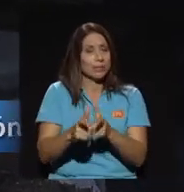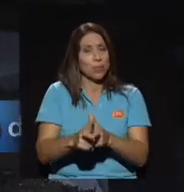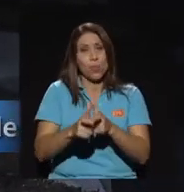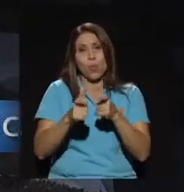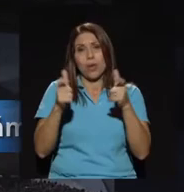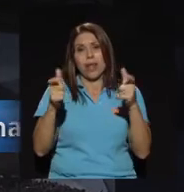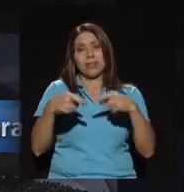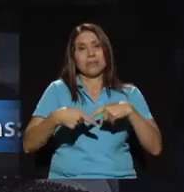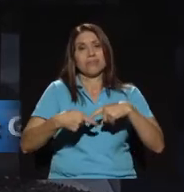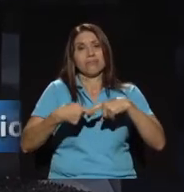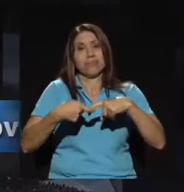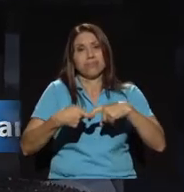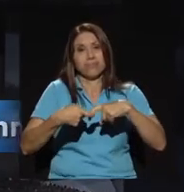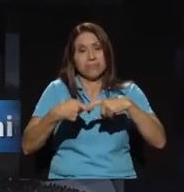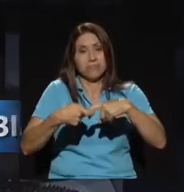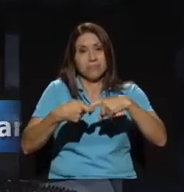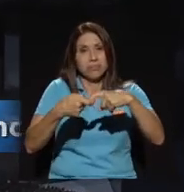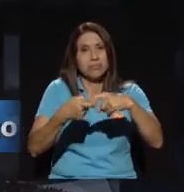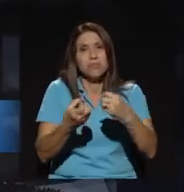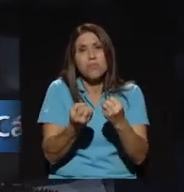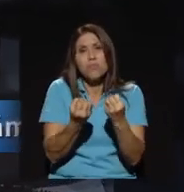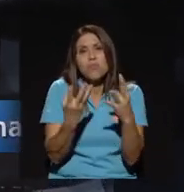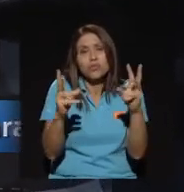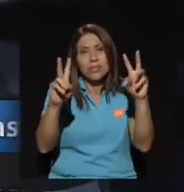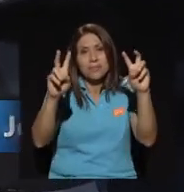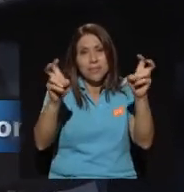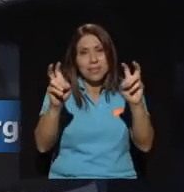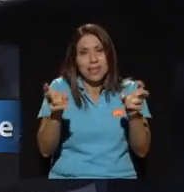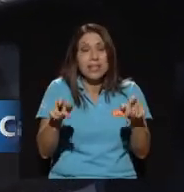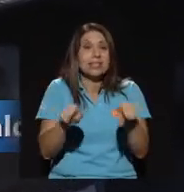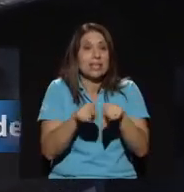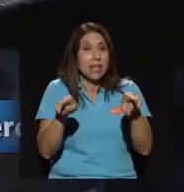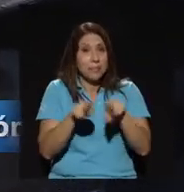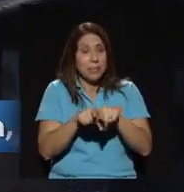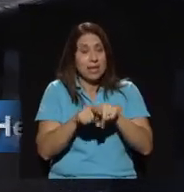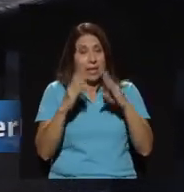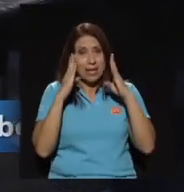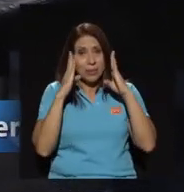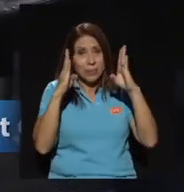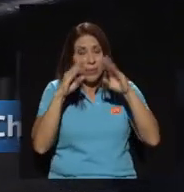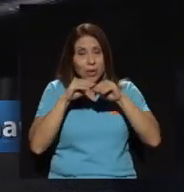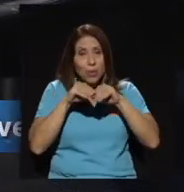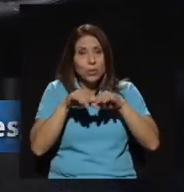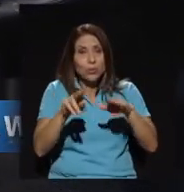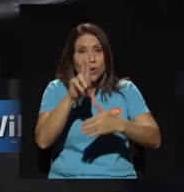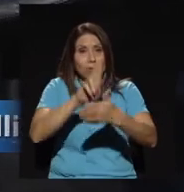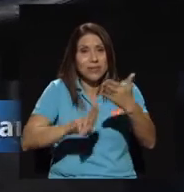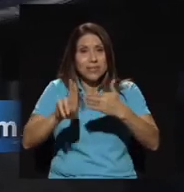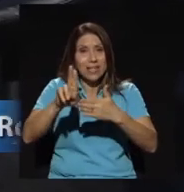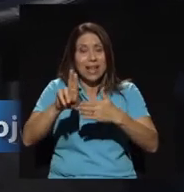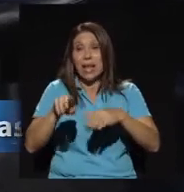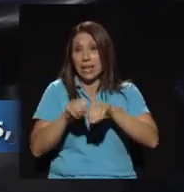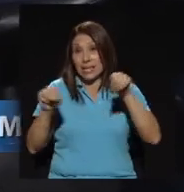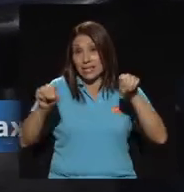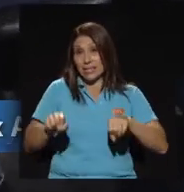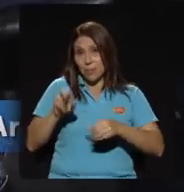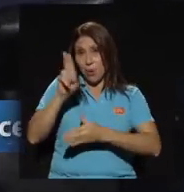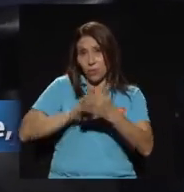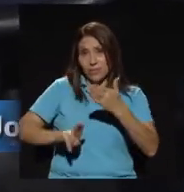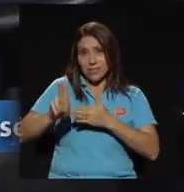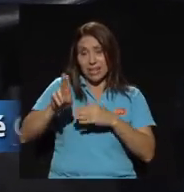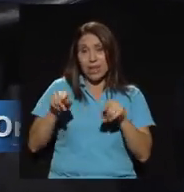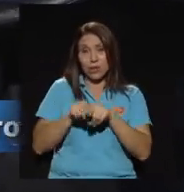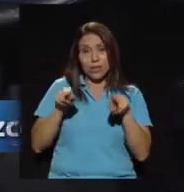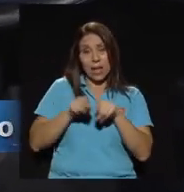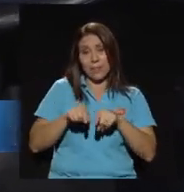no centrales en muchas materias y también en cobertura universitaria, y que el sistema universitario, también este que tiene